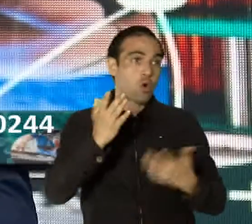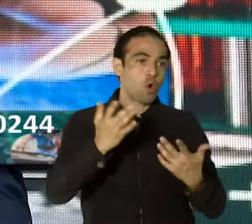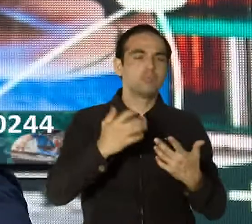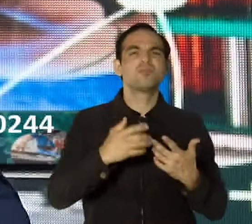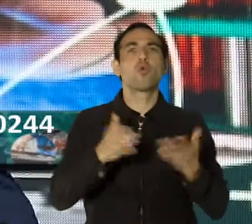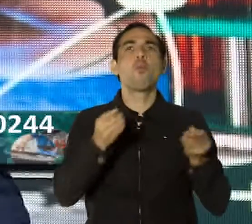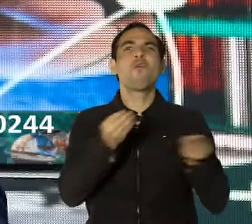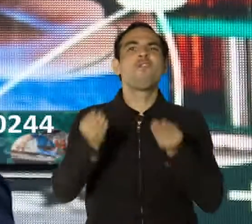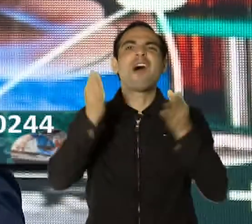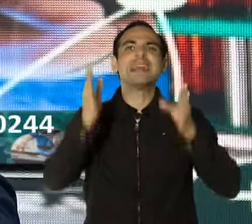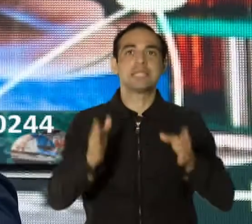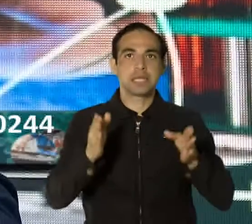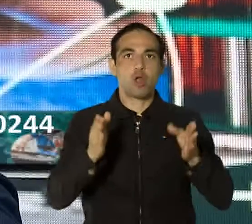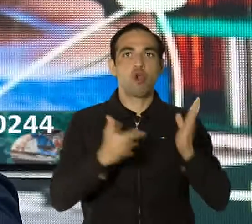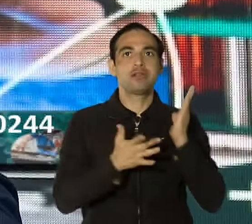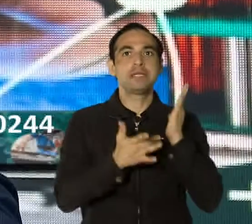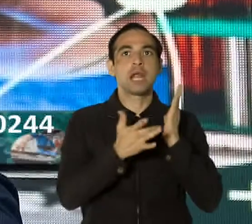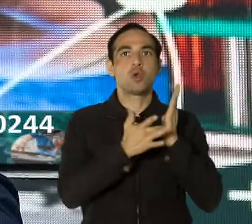creado.